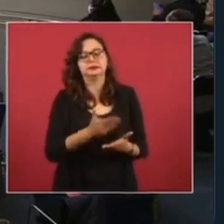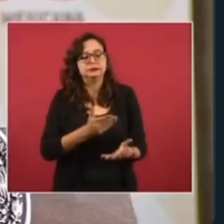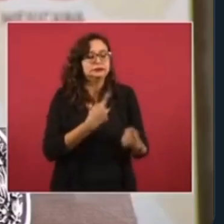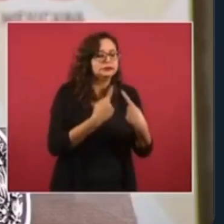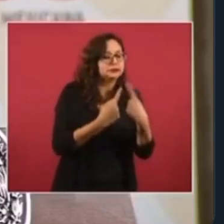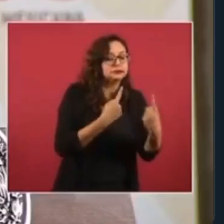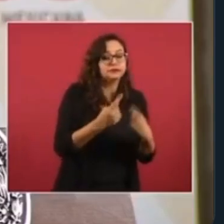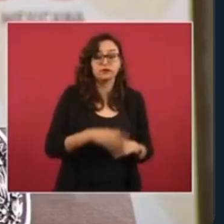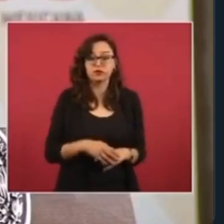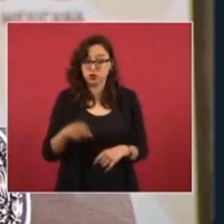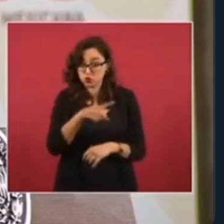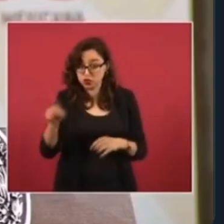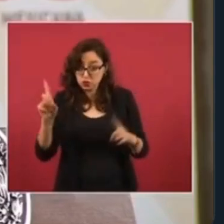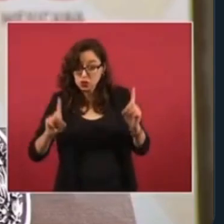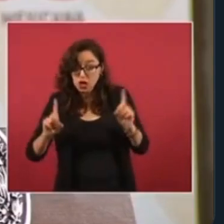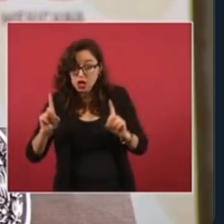¿Lo dudan?